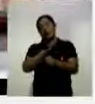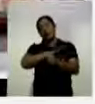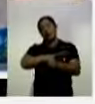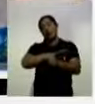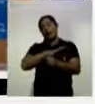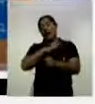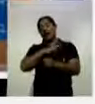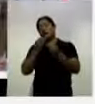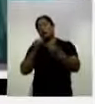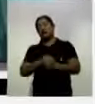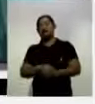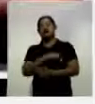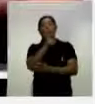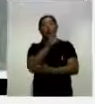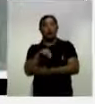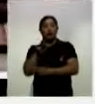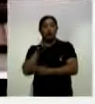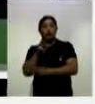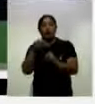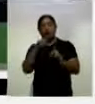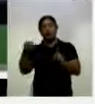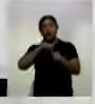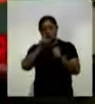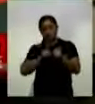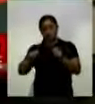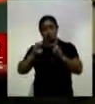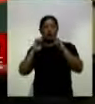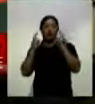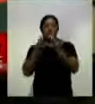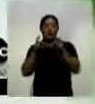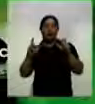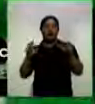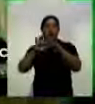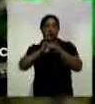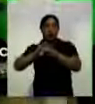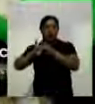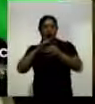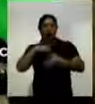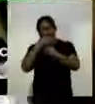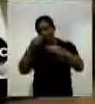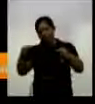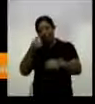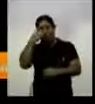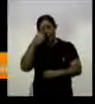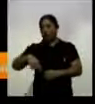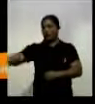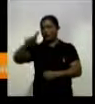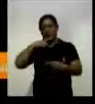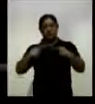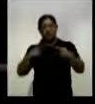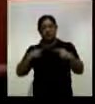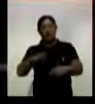La Organización de las Naciones Unidas lanzó la campaña Verificado, una iniciativa encaminada a combatir el flagelo de la información